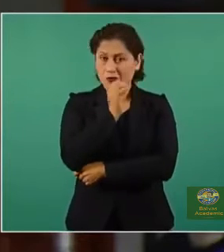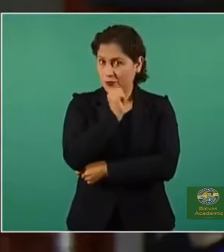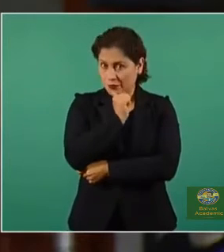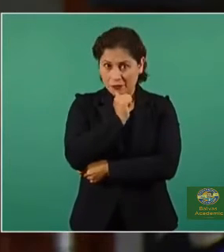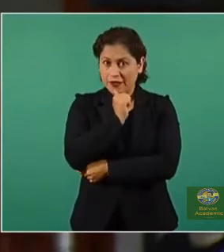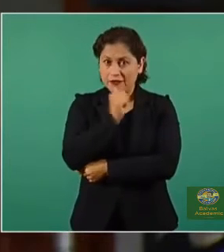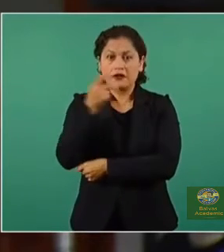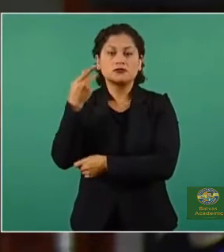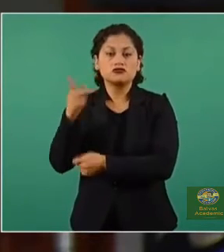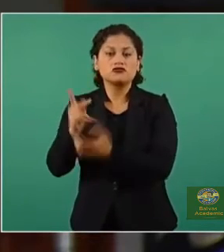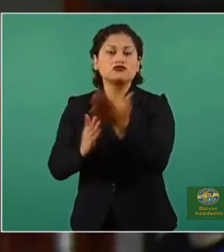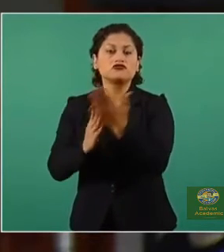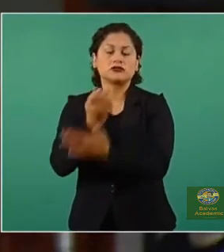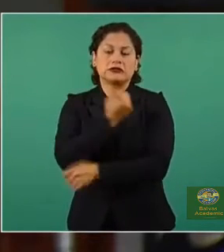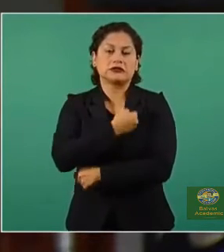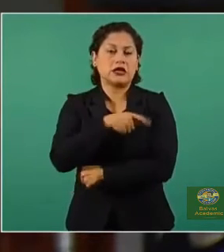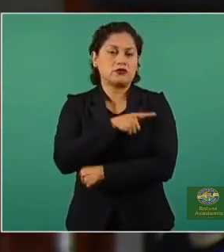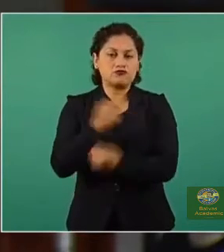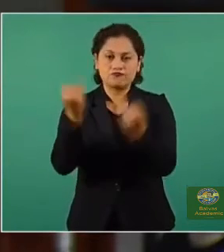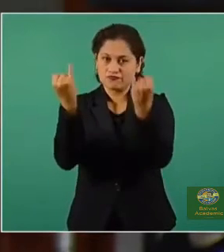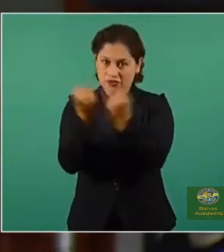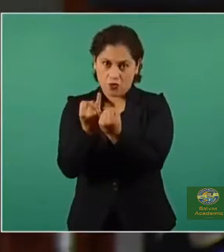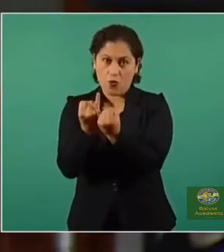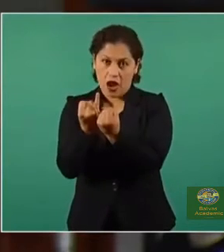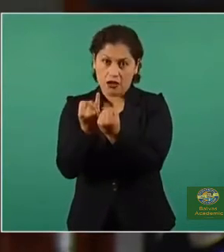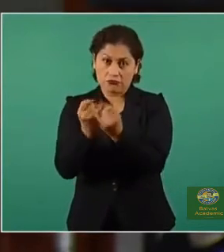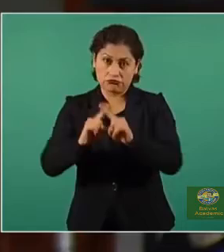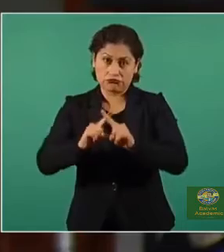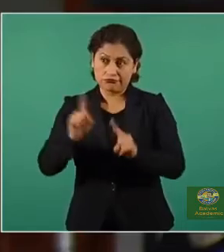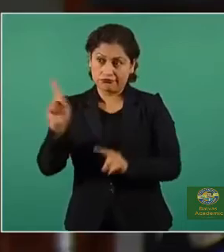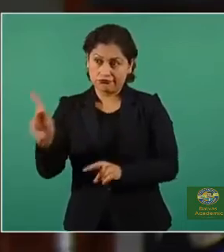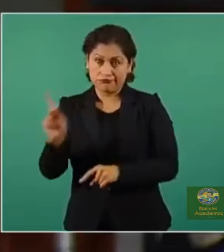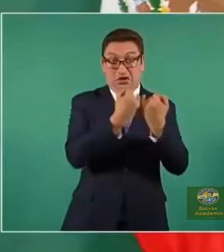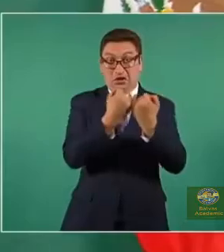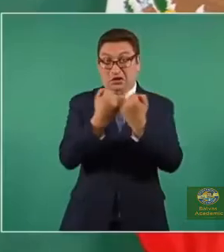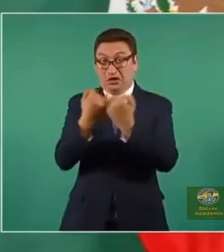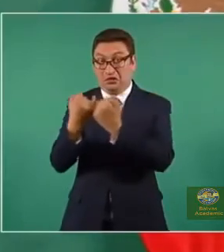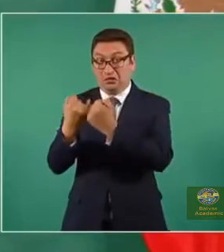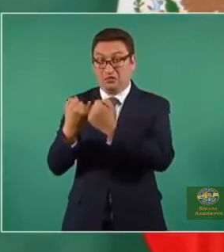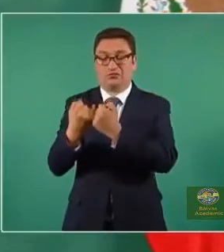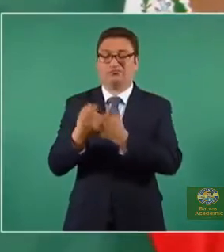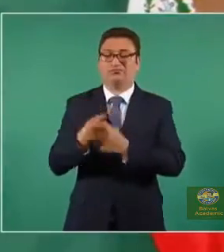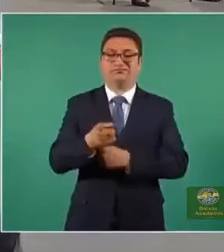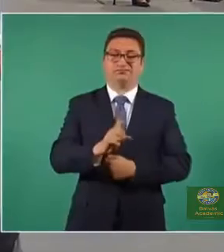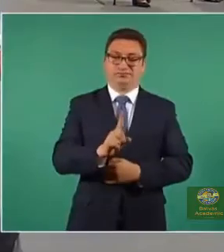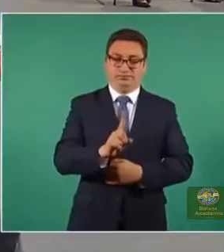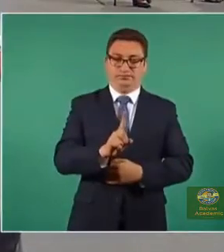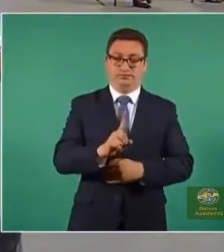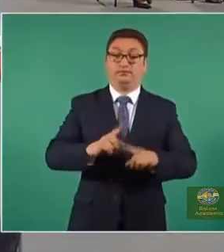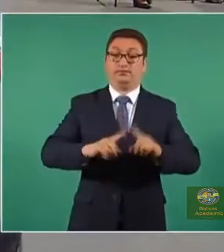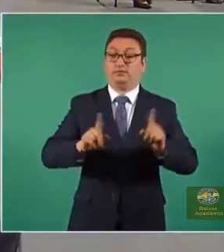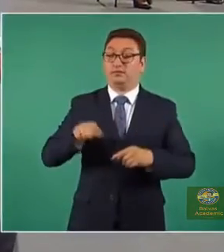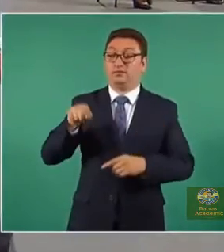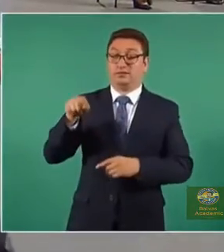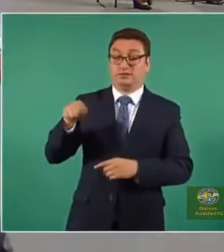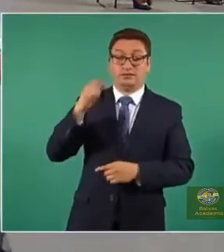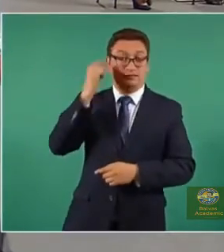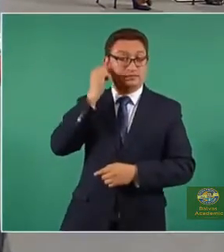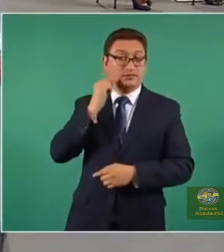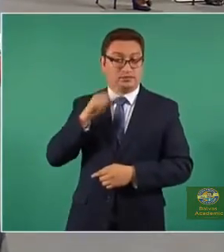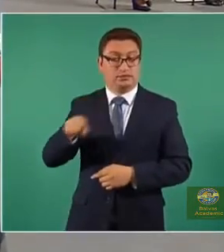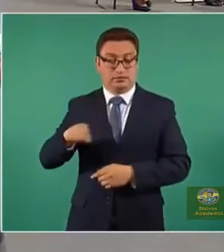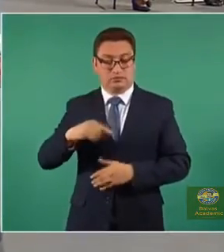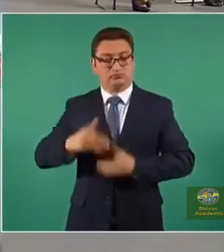la salud en contraste con los niños y niñas que habitan estas zonas urbanas? Y en el caso de Guerrero se ha